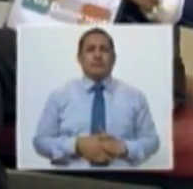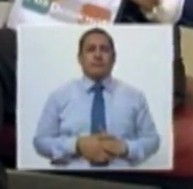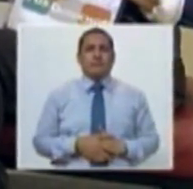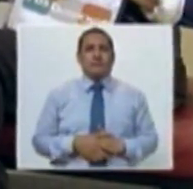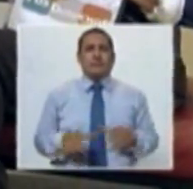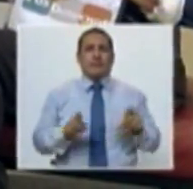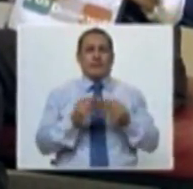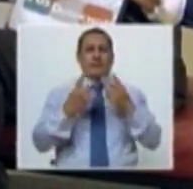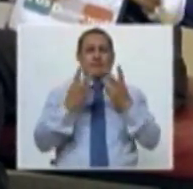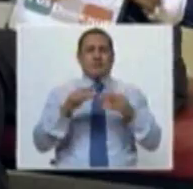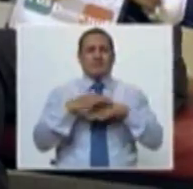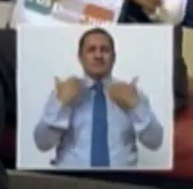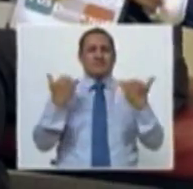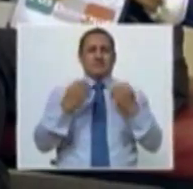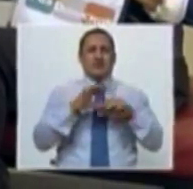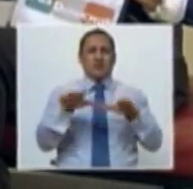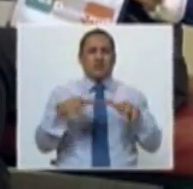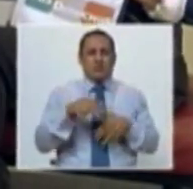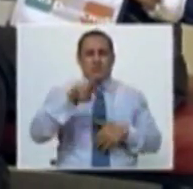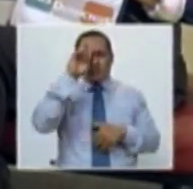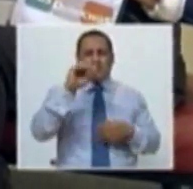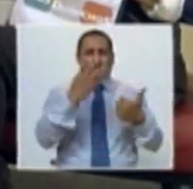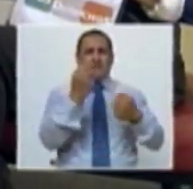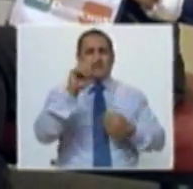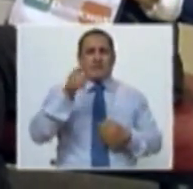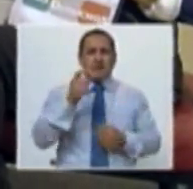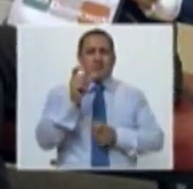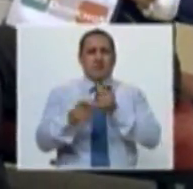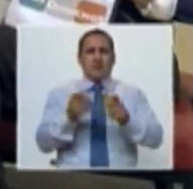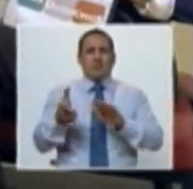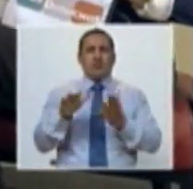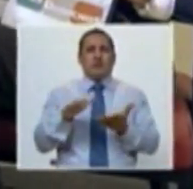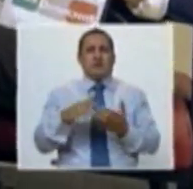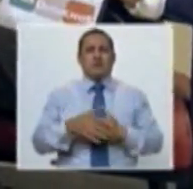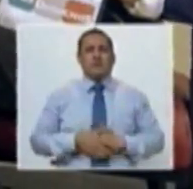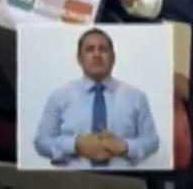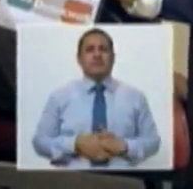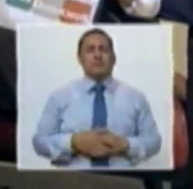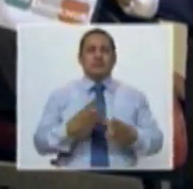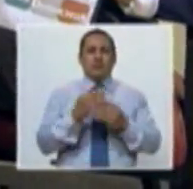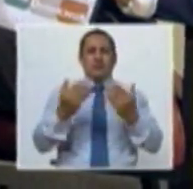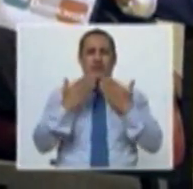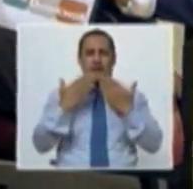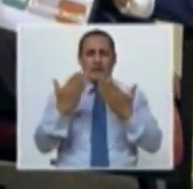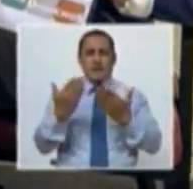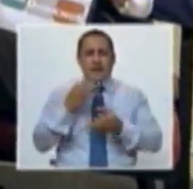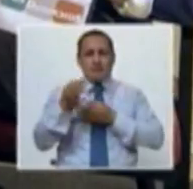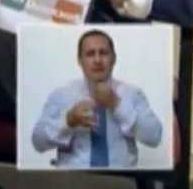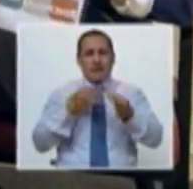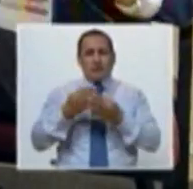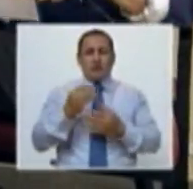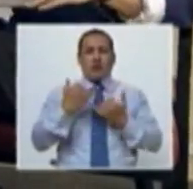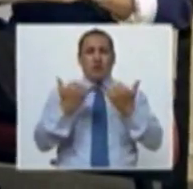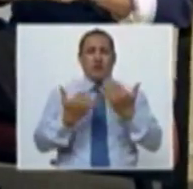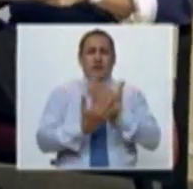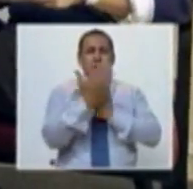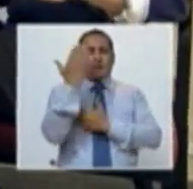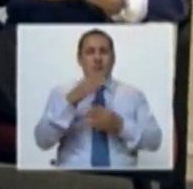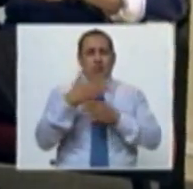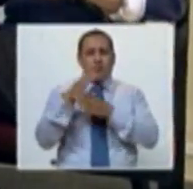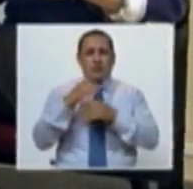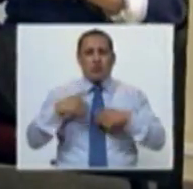que ensangrentó al Perú y que 60.000 personas murieron. Muchísimas gracias por sus impresiones esta mañana, por compartirlas